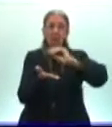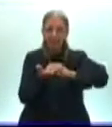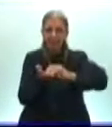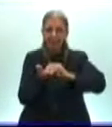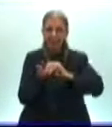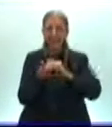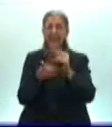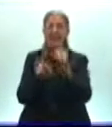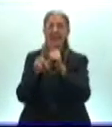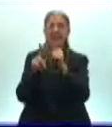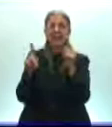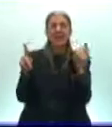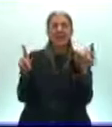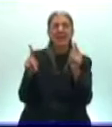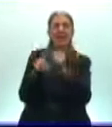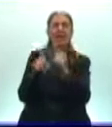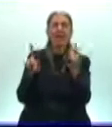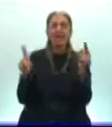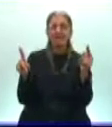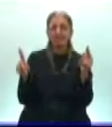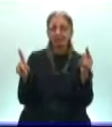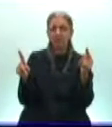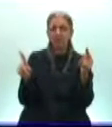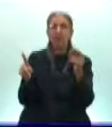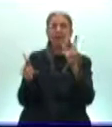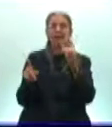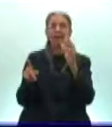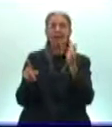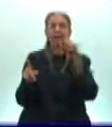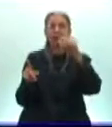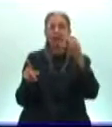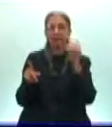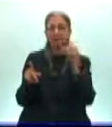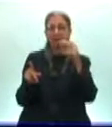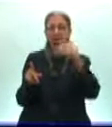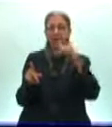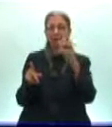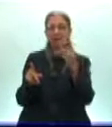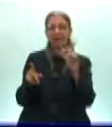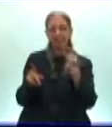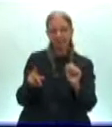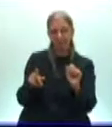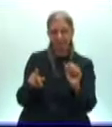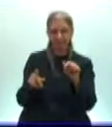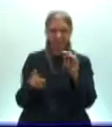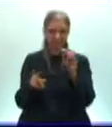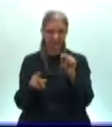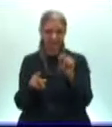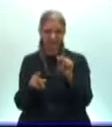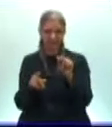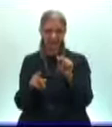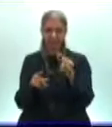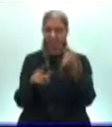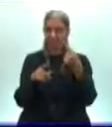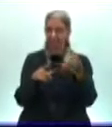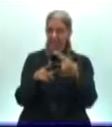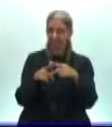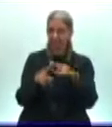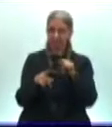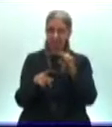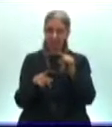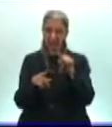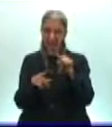solución también se representan en el rayo numérico esos valores. Pero como trabajan con el